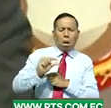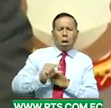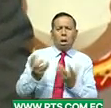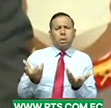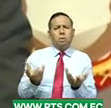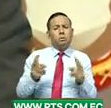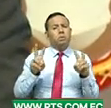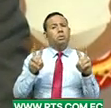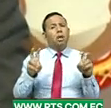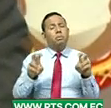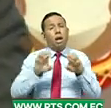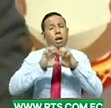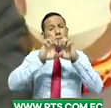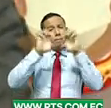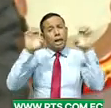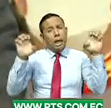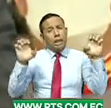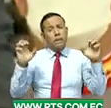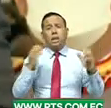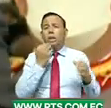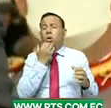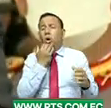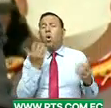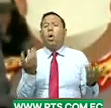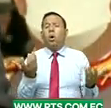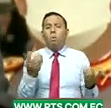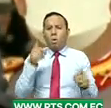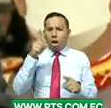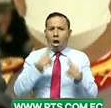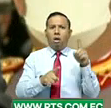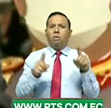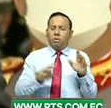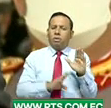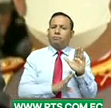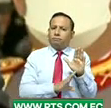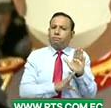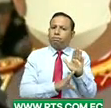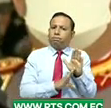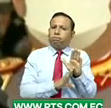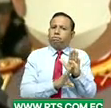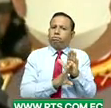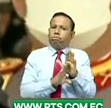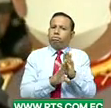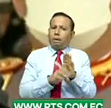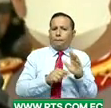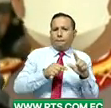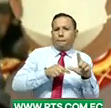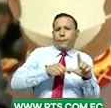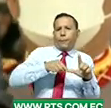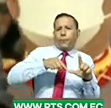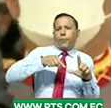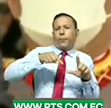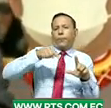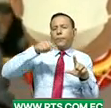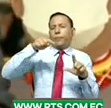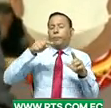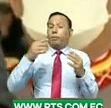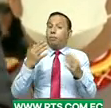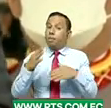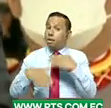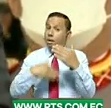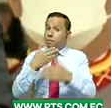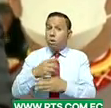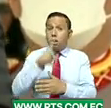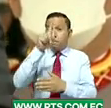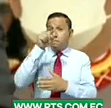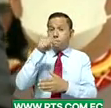empresarial empiezan a repuntar. Pronto recibiremos 1.000 millones